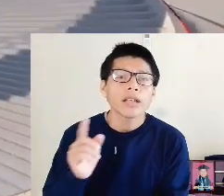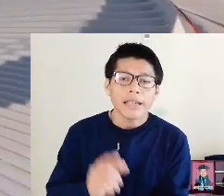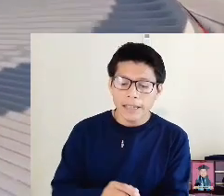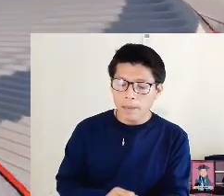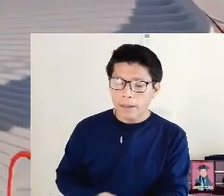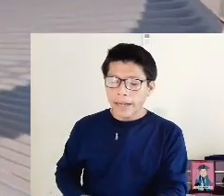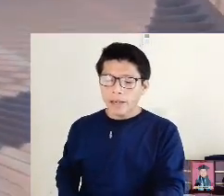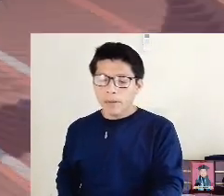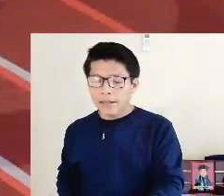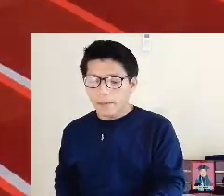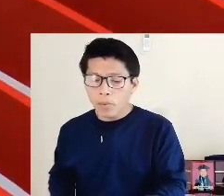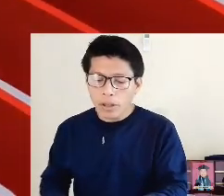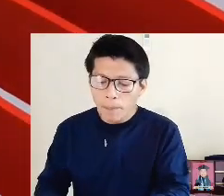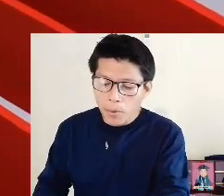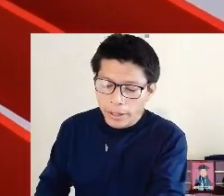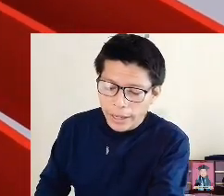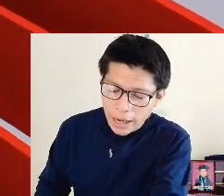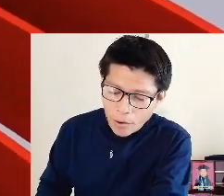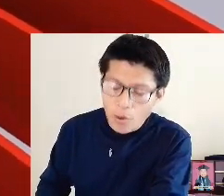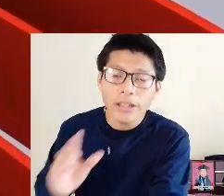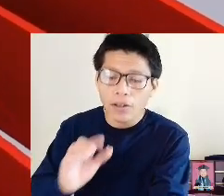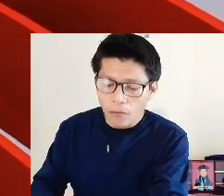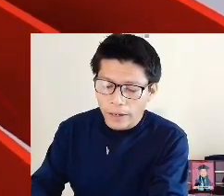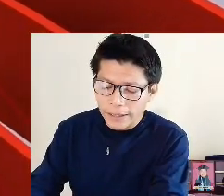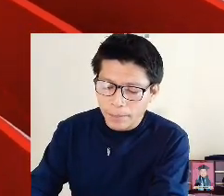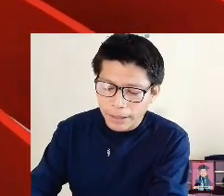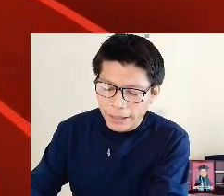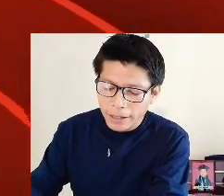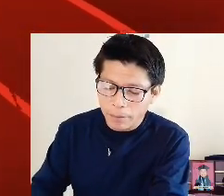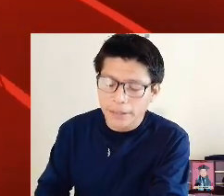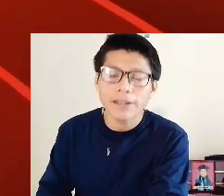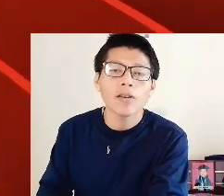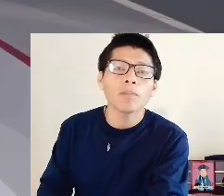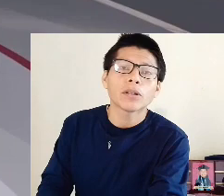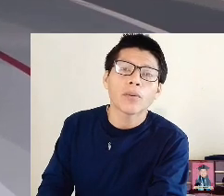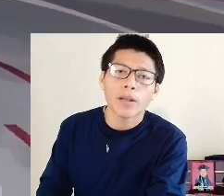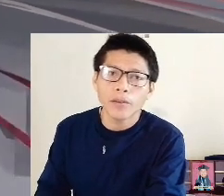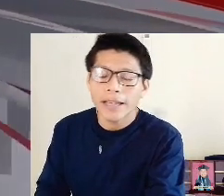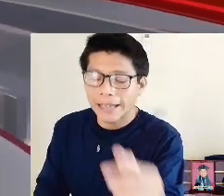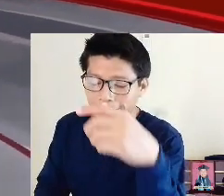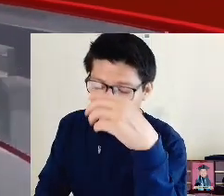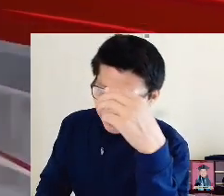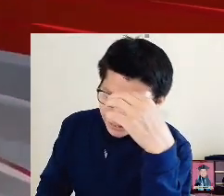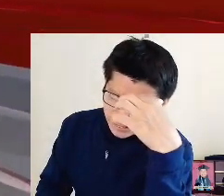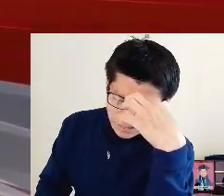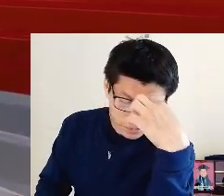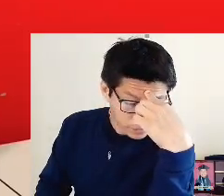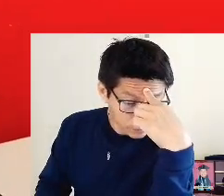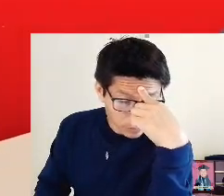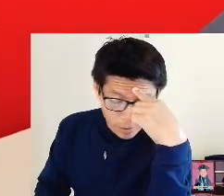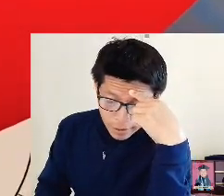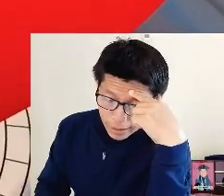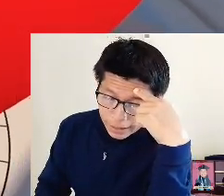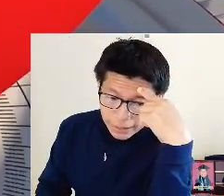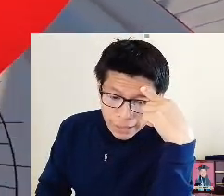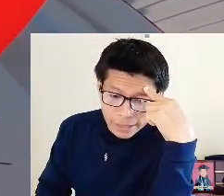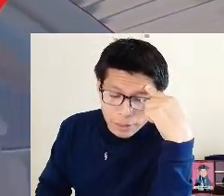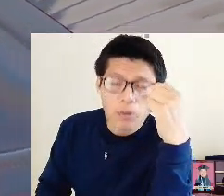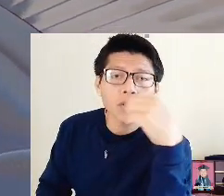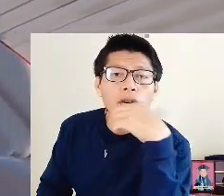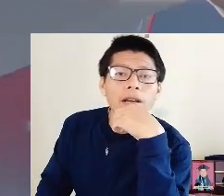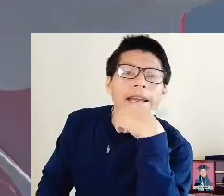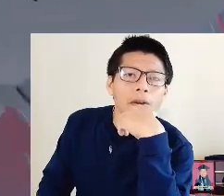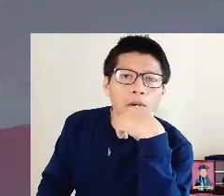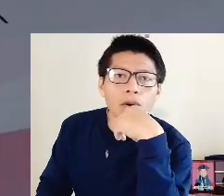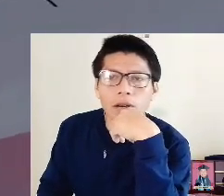todos juntos y aplicar el plan c Por qué Porque hoy en conferencia mañanera el presidente López Obrador en serio Este